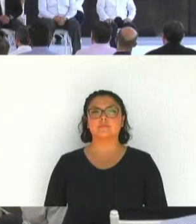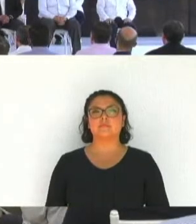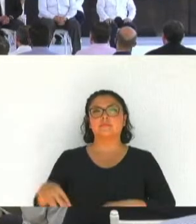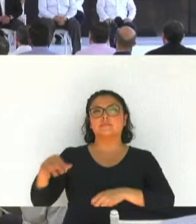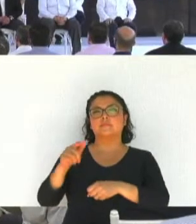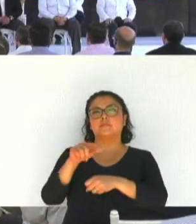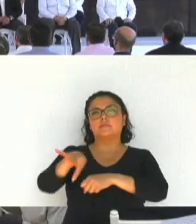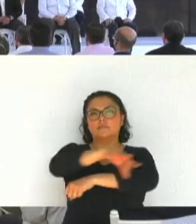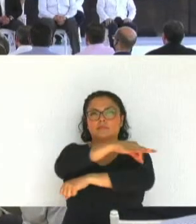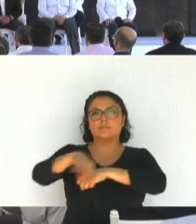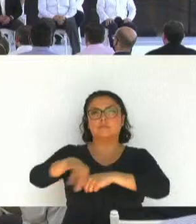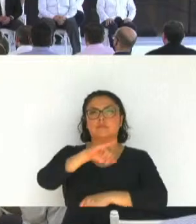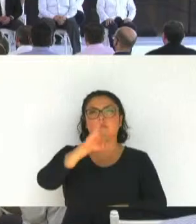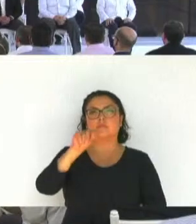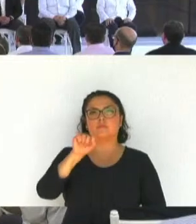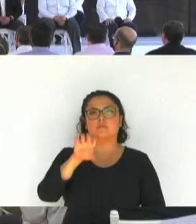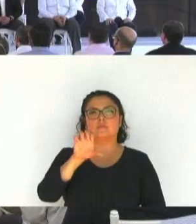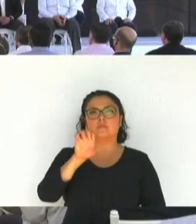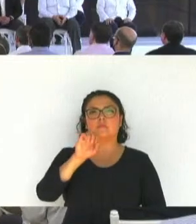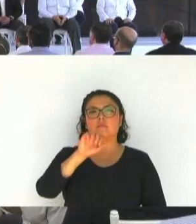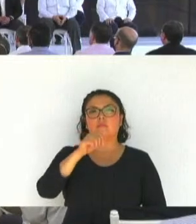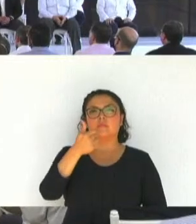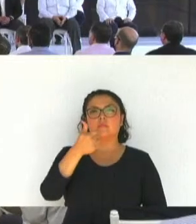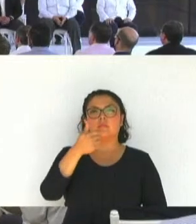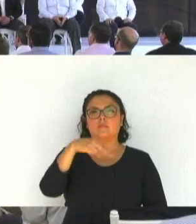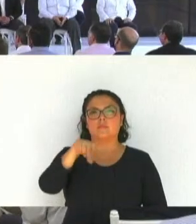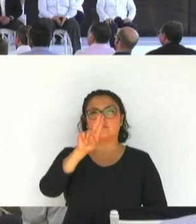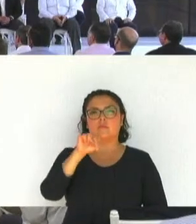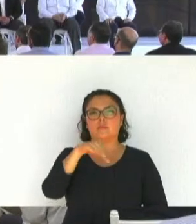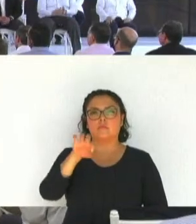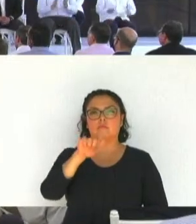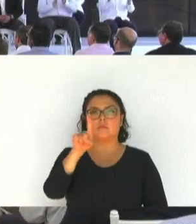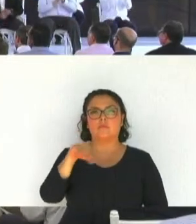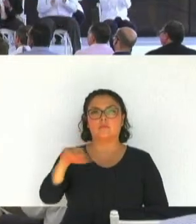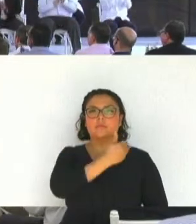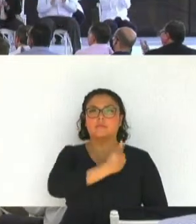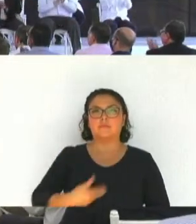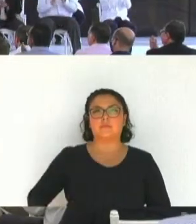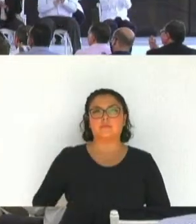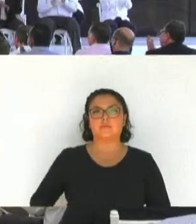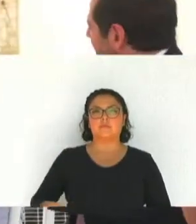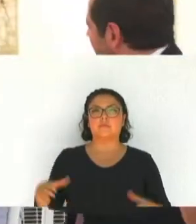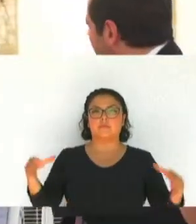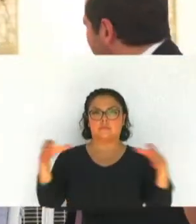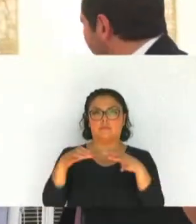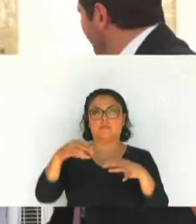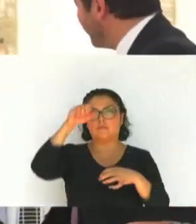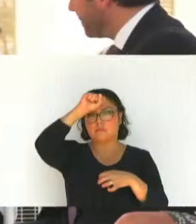Ingeniero José Jaime Gutiérrez Núñez, Presidente de la Cámara Minera de México.